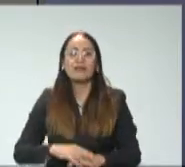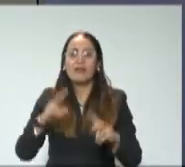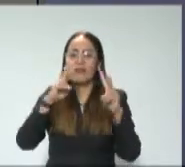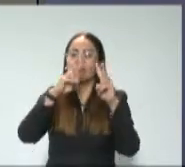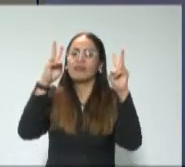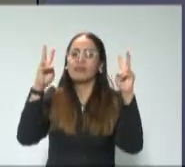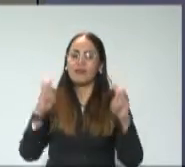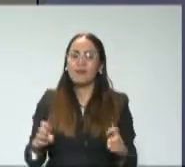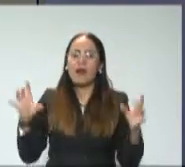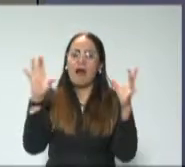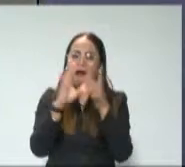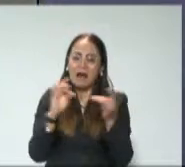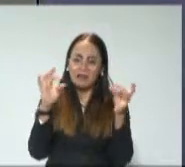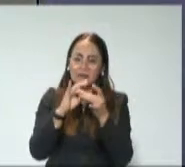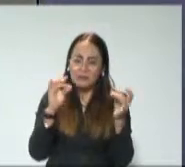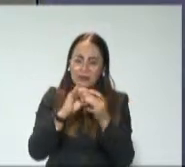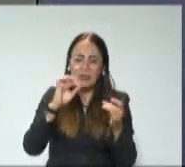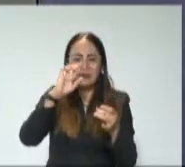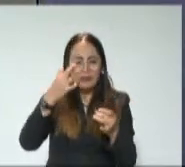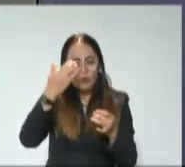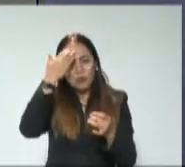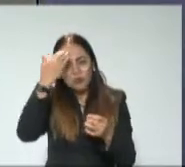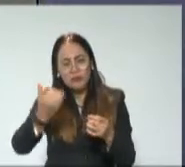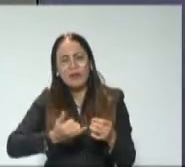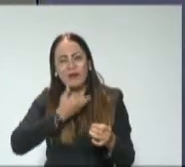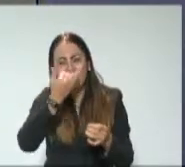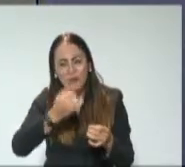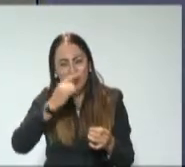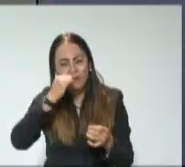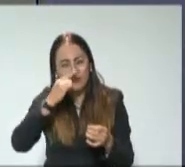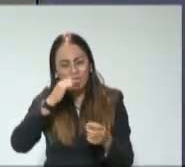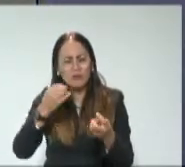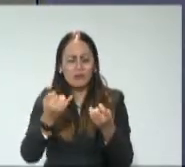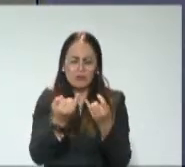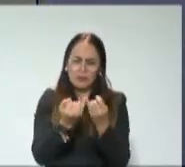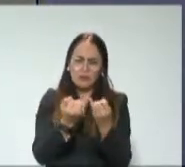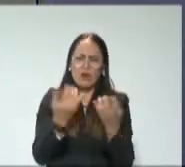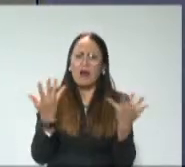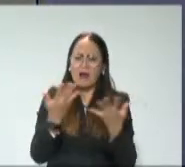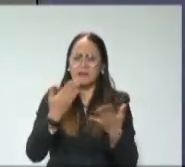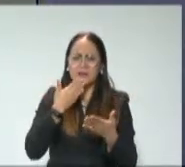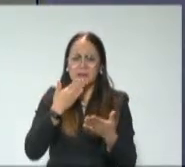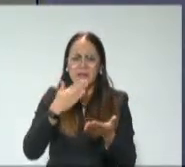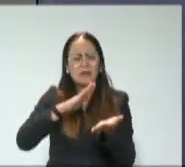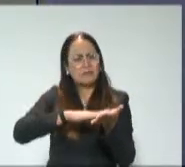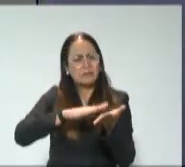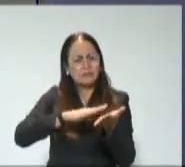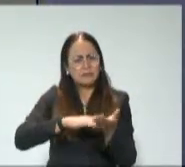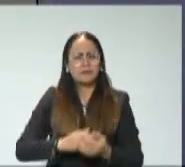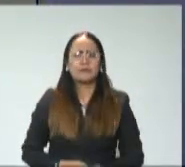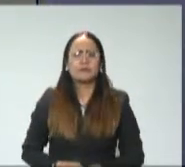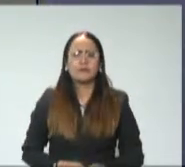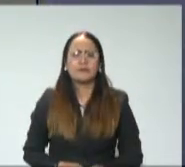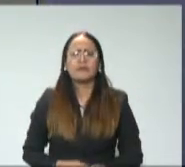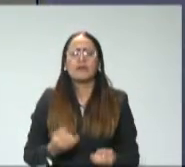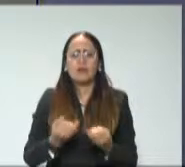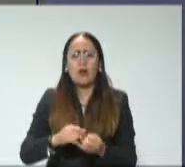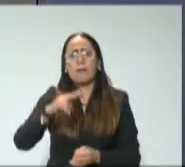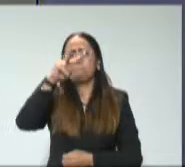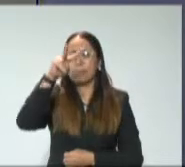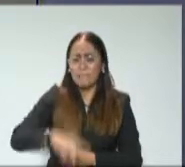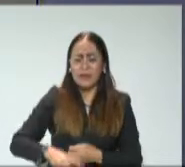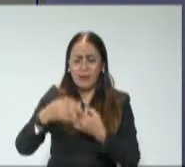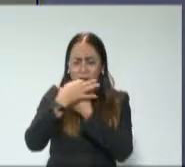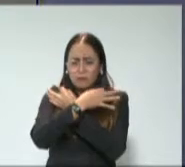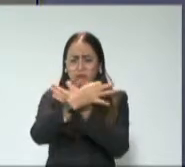asunto reconocer los hierros los aciertos y que finalmente la verdad que es pública no le